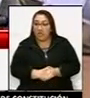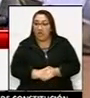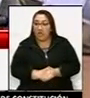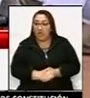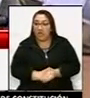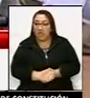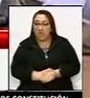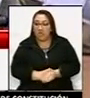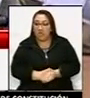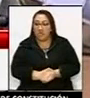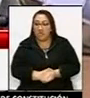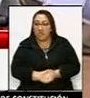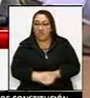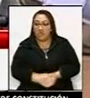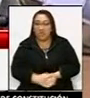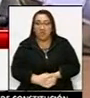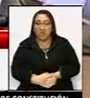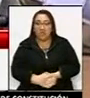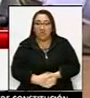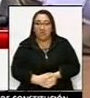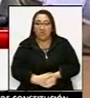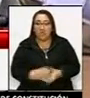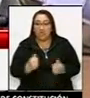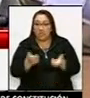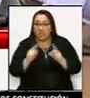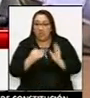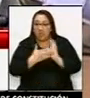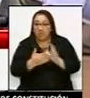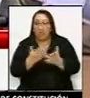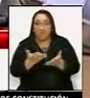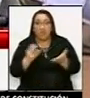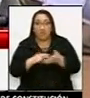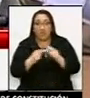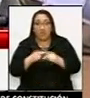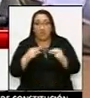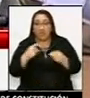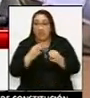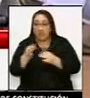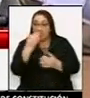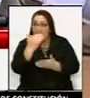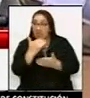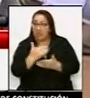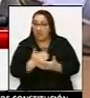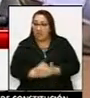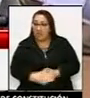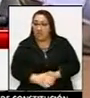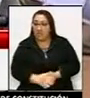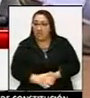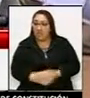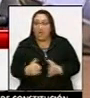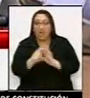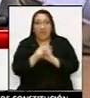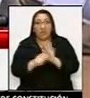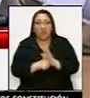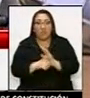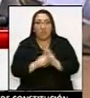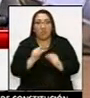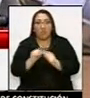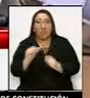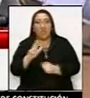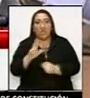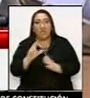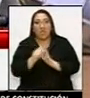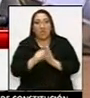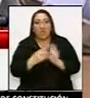tomar en cuenta lo siguiente. Cuando se presentan cosas de este nivel de detalle, desde el artículo, del párrafo tercero